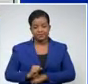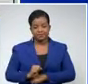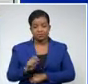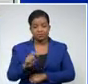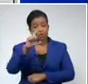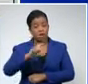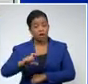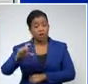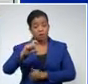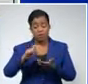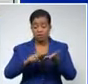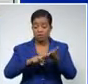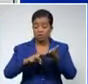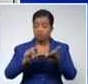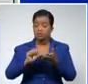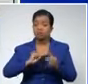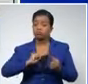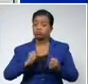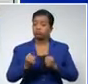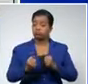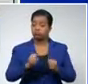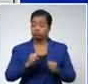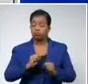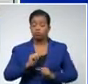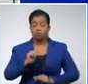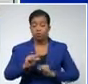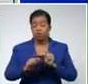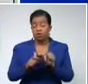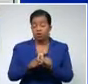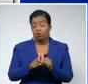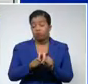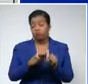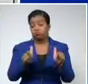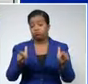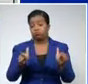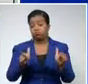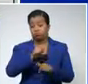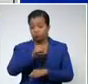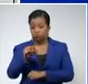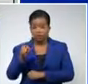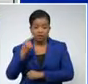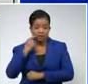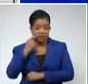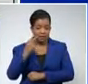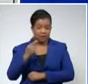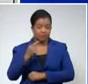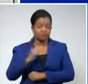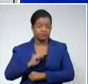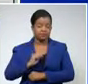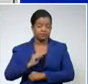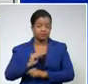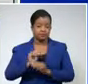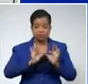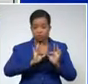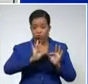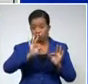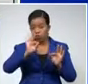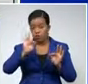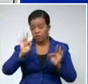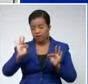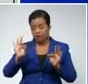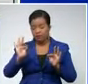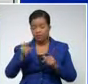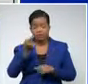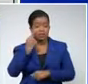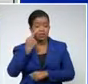de la pandemia, se ha ido incrementando. Ustedes pueden ver ahí la curva. Ha presentado casos en